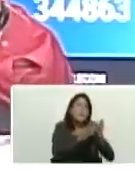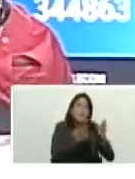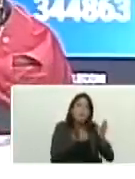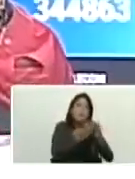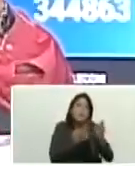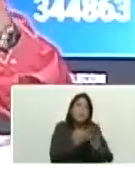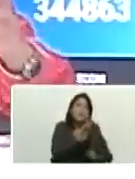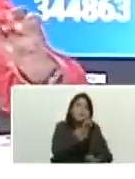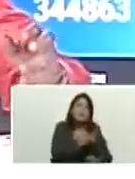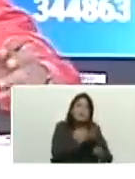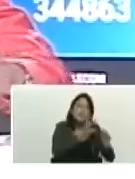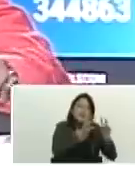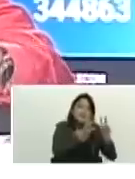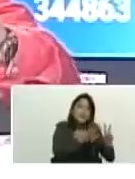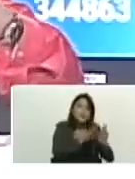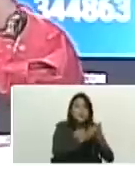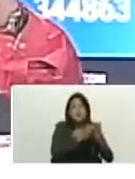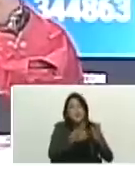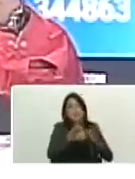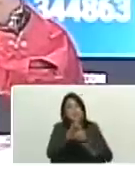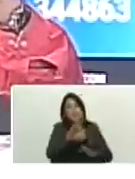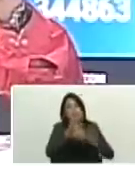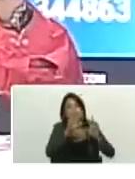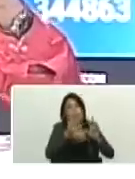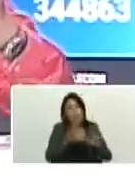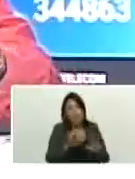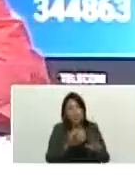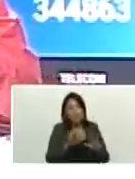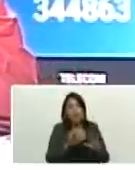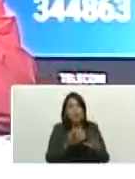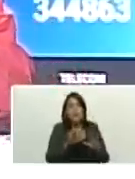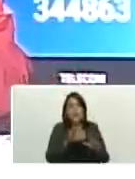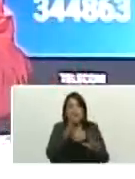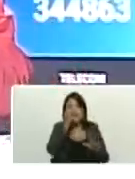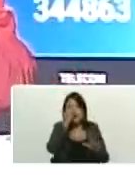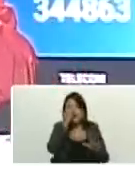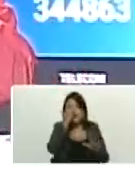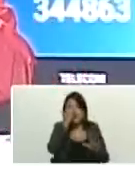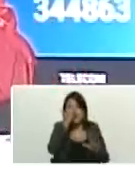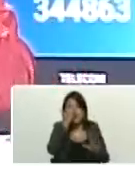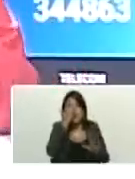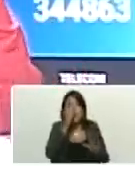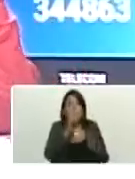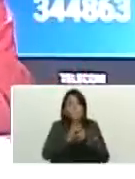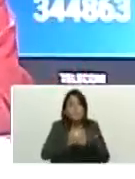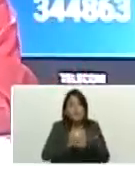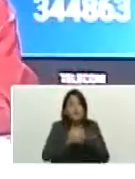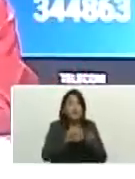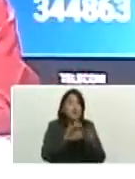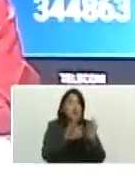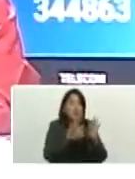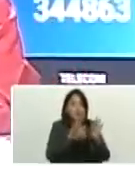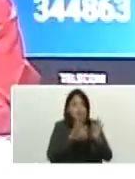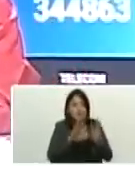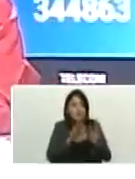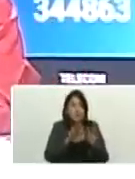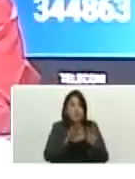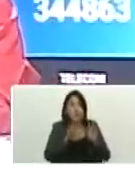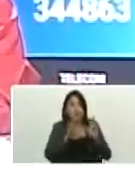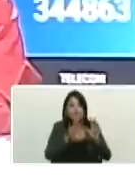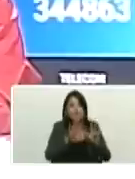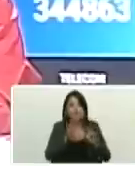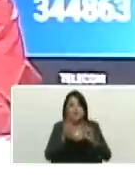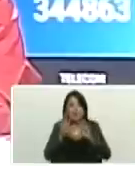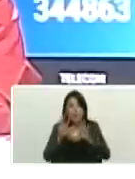de 1989, 4 de febrero y 27 de noviembre de 1992,